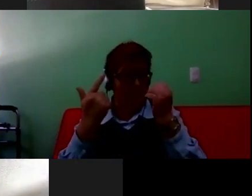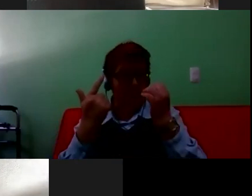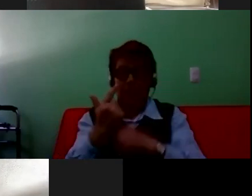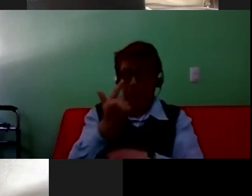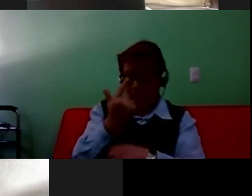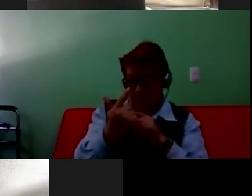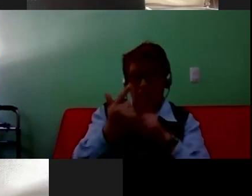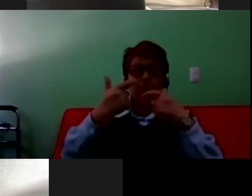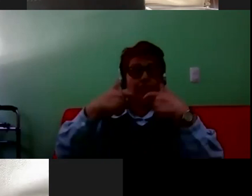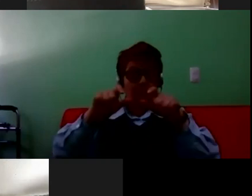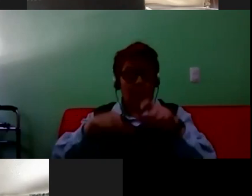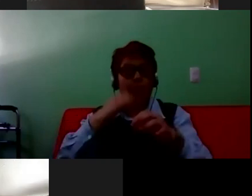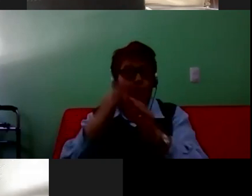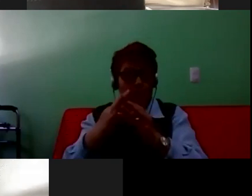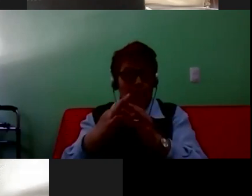quórum.